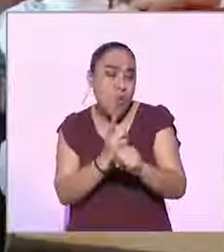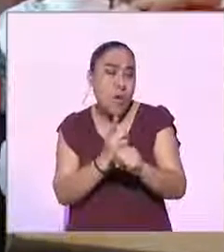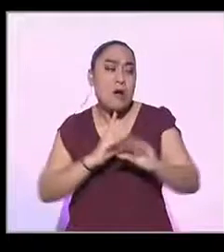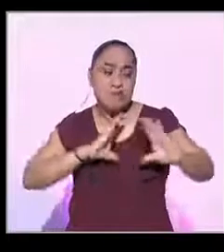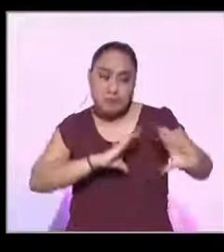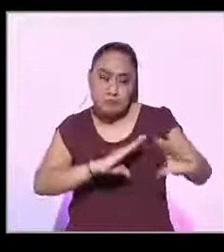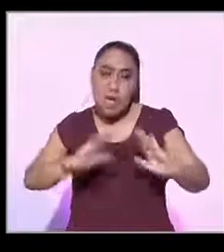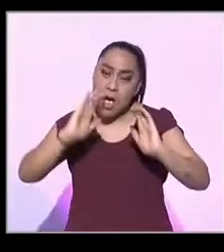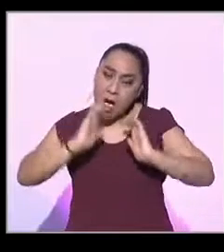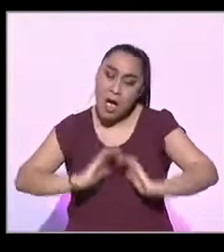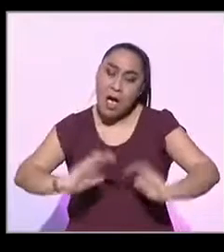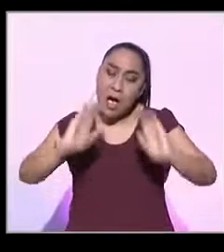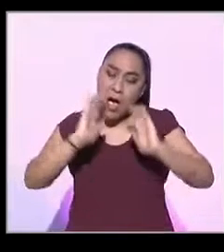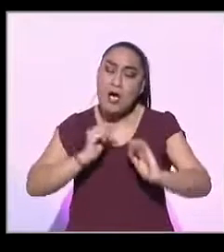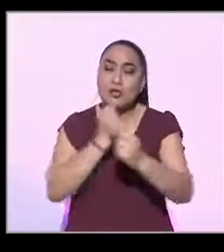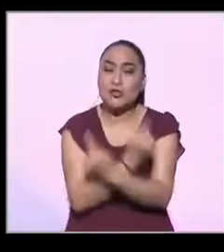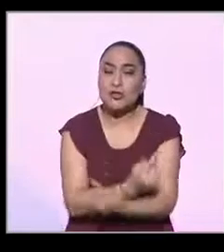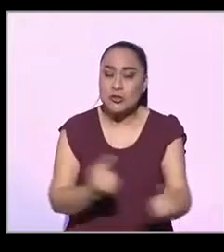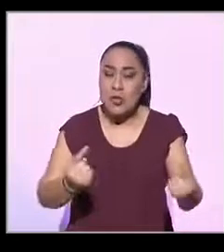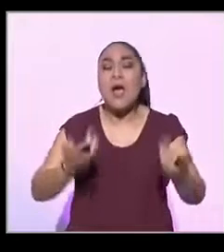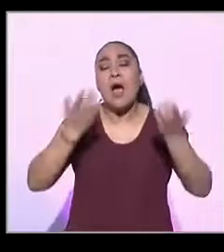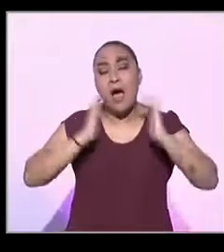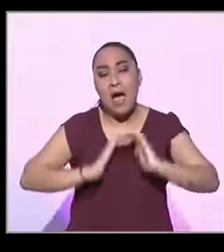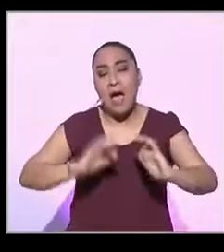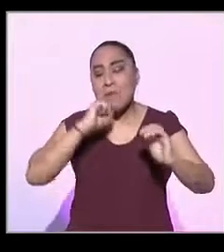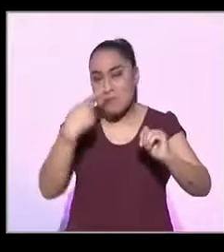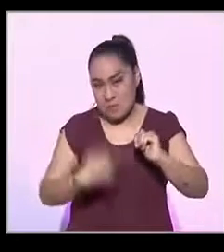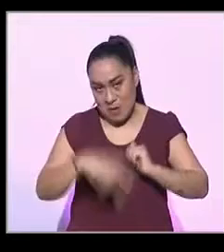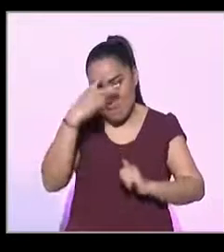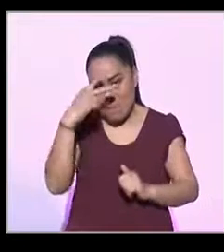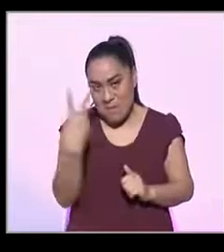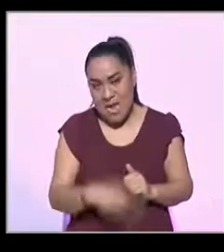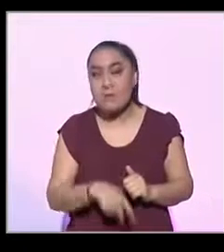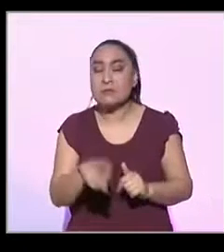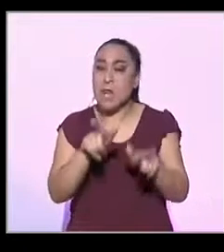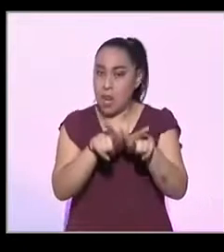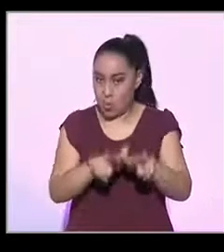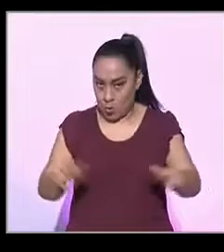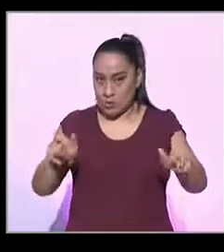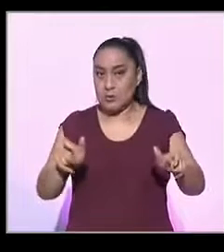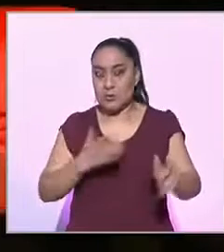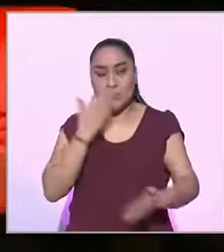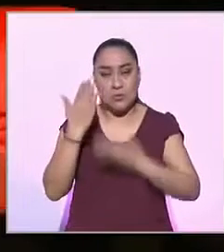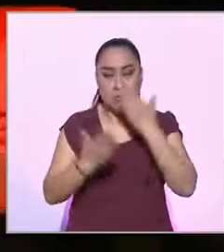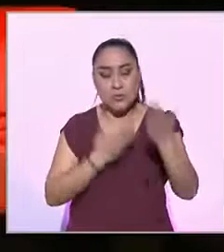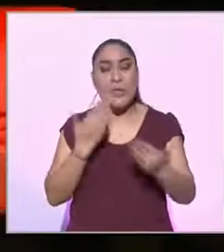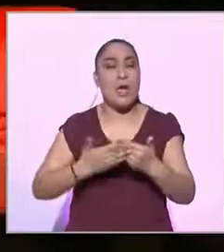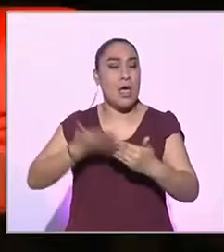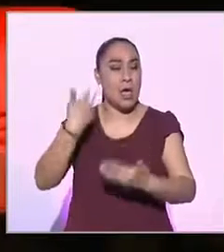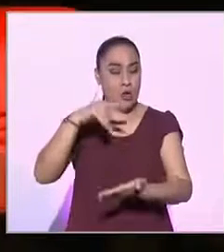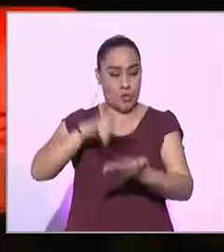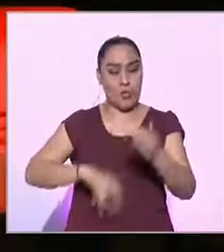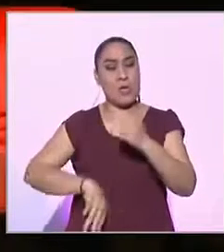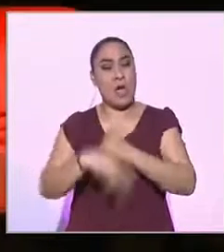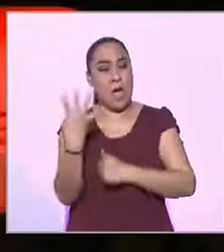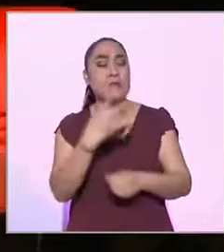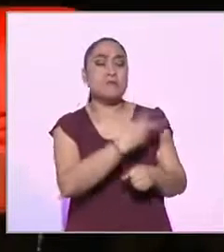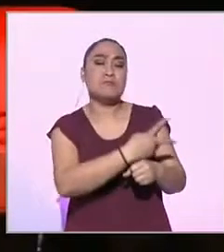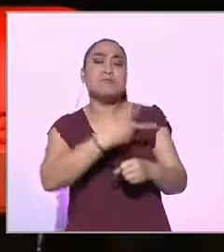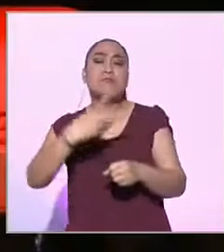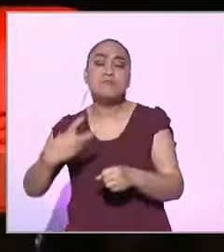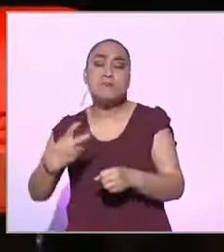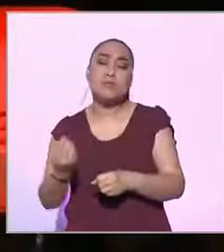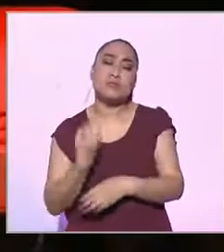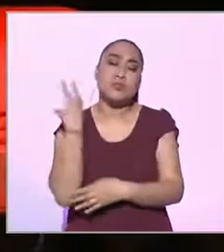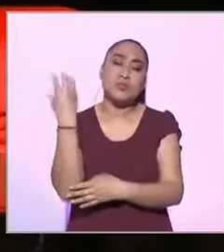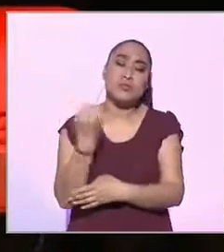canto a niños y enseñarles música mexicana. Además, es lingüista. En el año 2014 fue invitada como